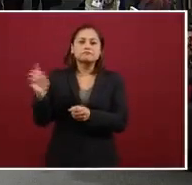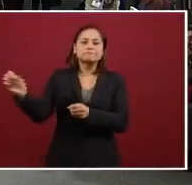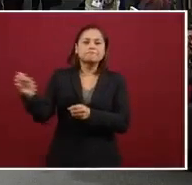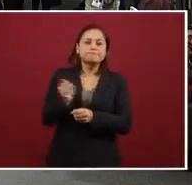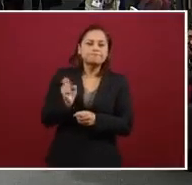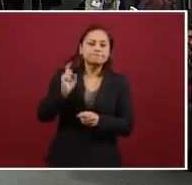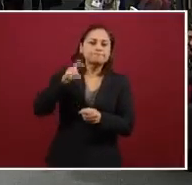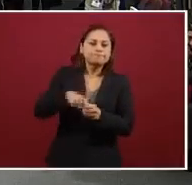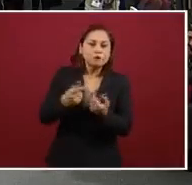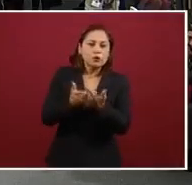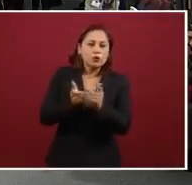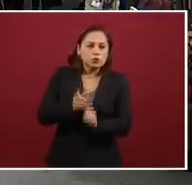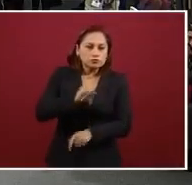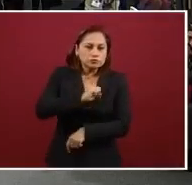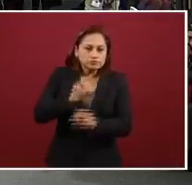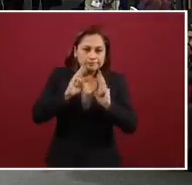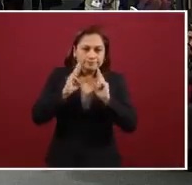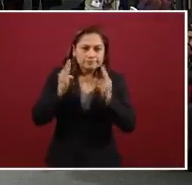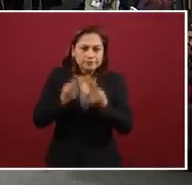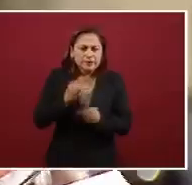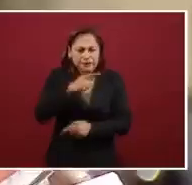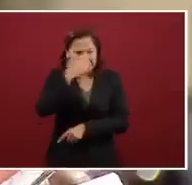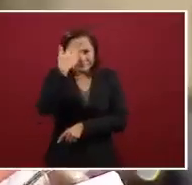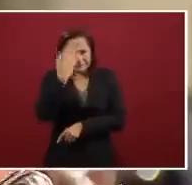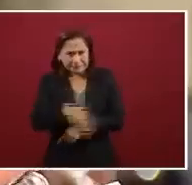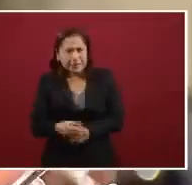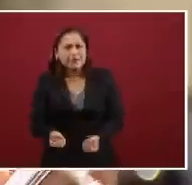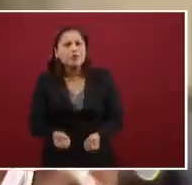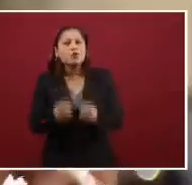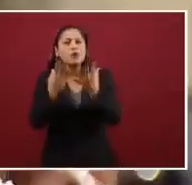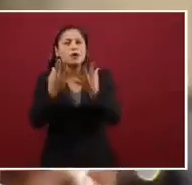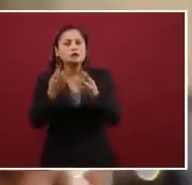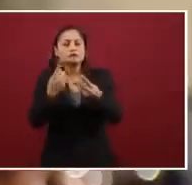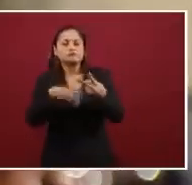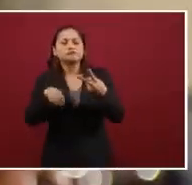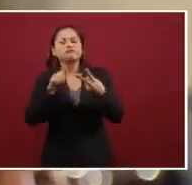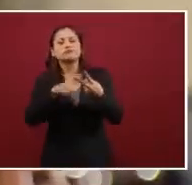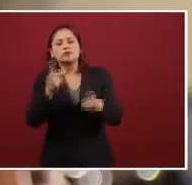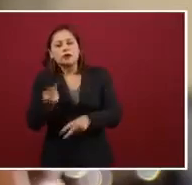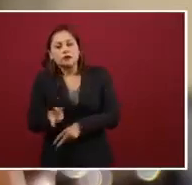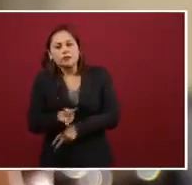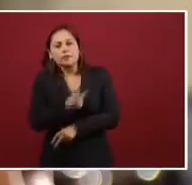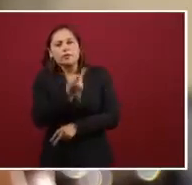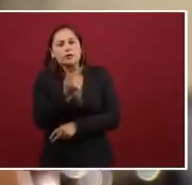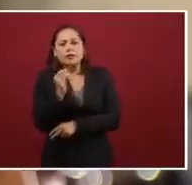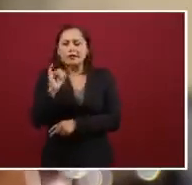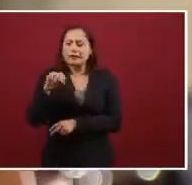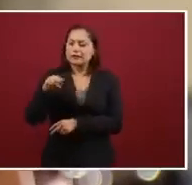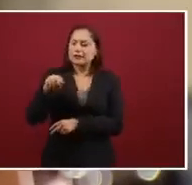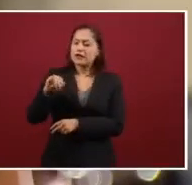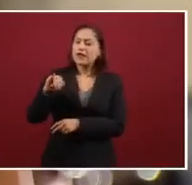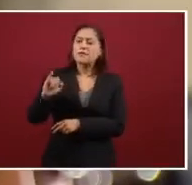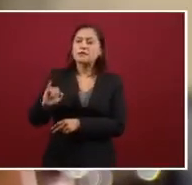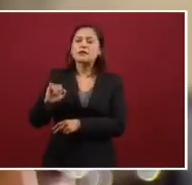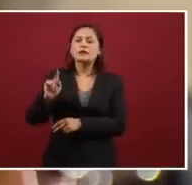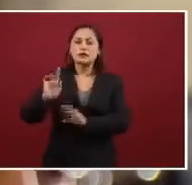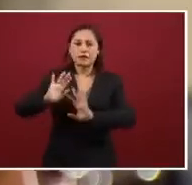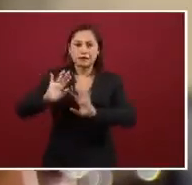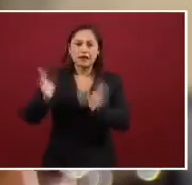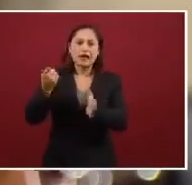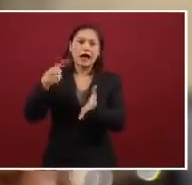Y finalmente preguntarle si el Instituto Nacional de Migración ya quedó limpio